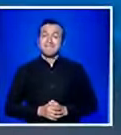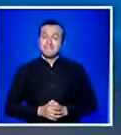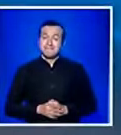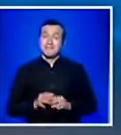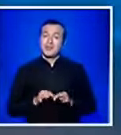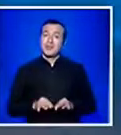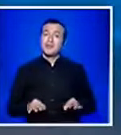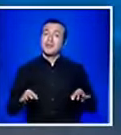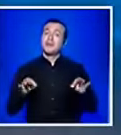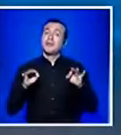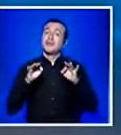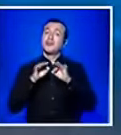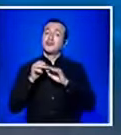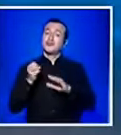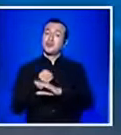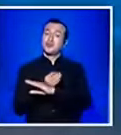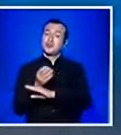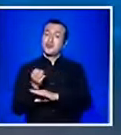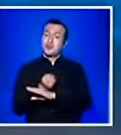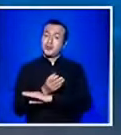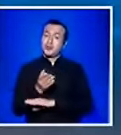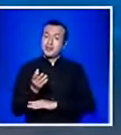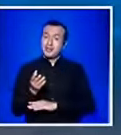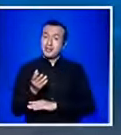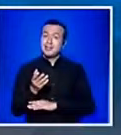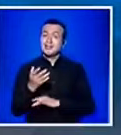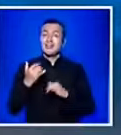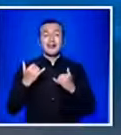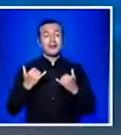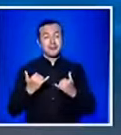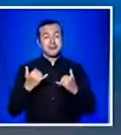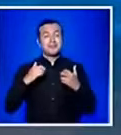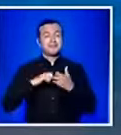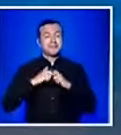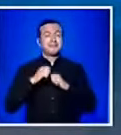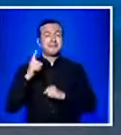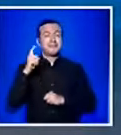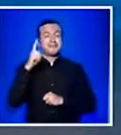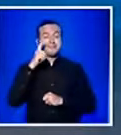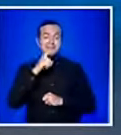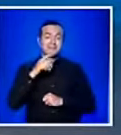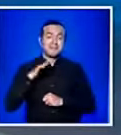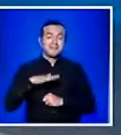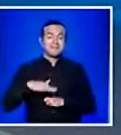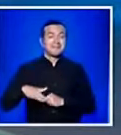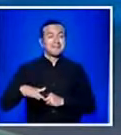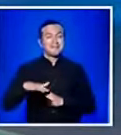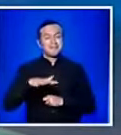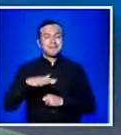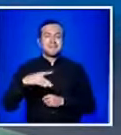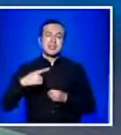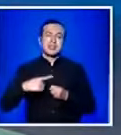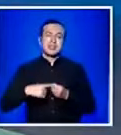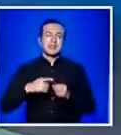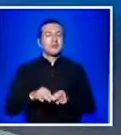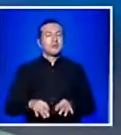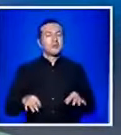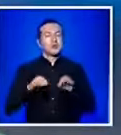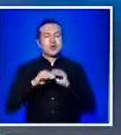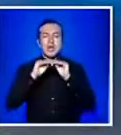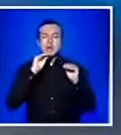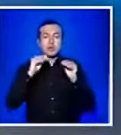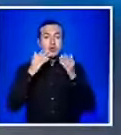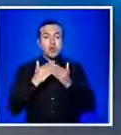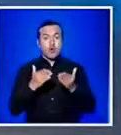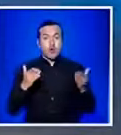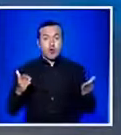Importantes y necesarias recomendaciones en este contexto de inseguridad que enfrenta el país y, por supuesto, la capital. Vecinos, importantísimo, no dejen objetos